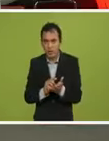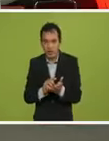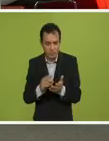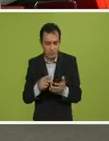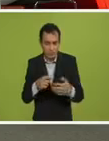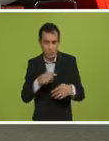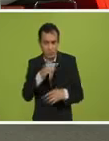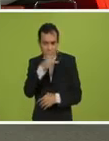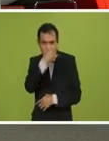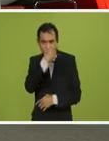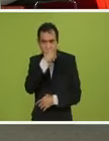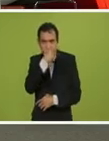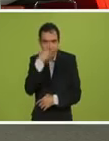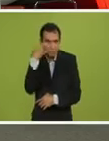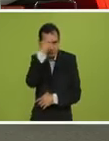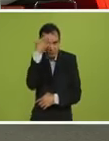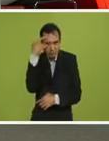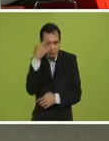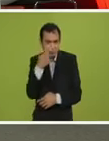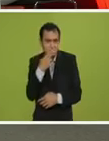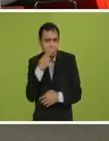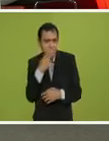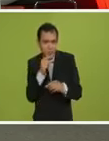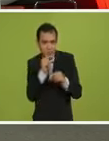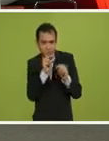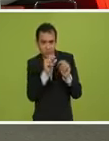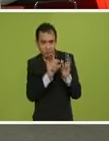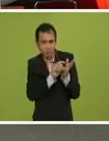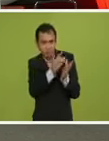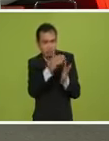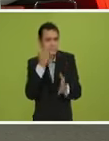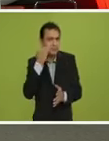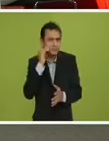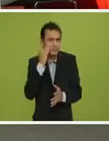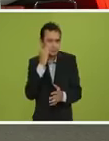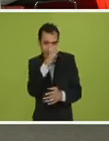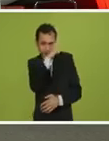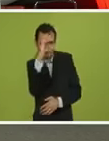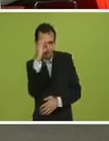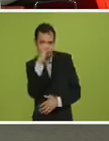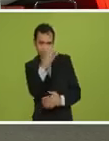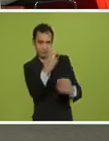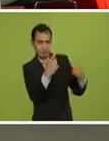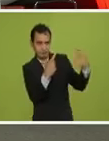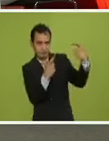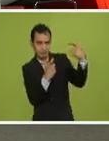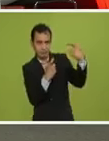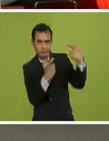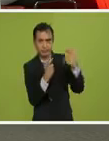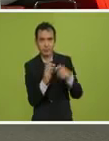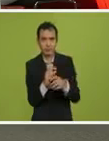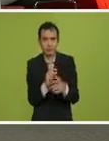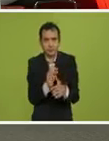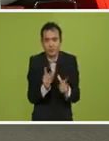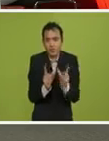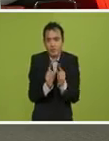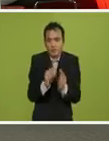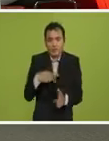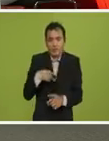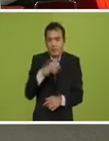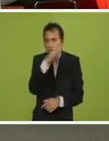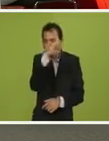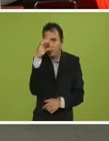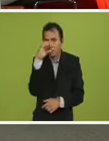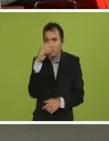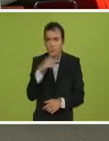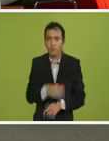baño al Facebook, no la está compartiendo precisamente con su novio, sino es solo una imagen. O sea, estoy en la playa y